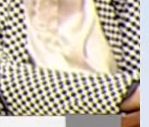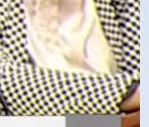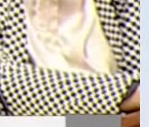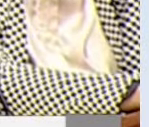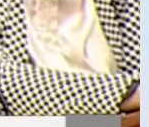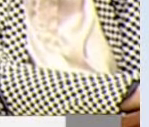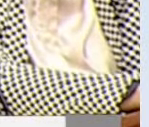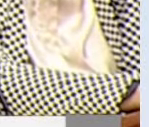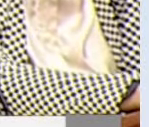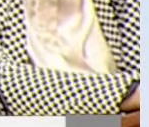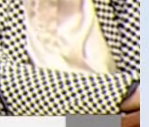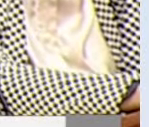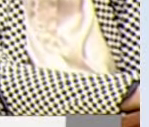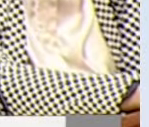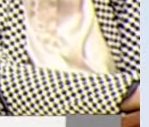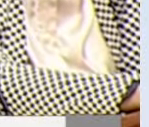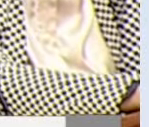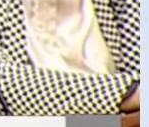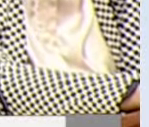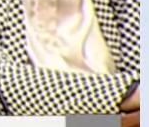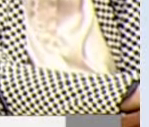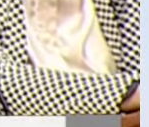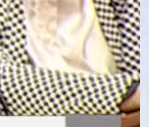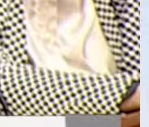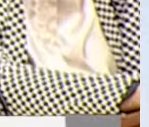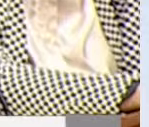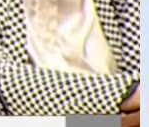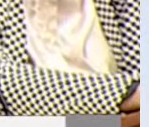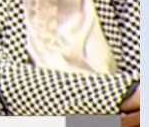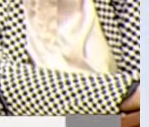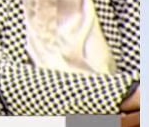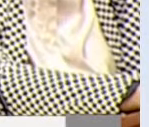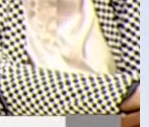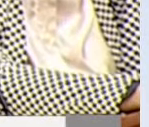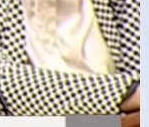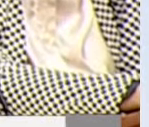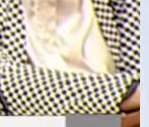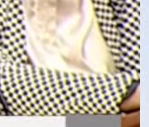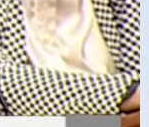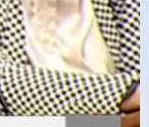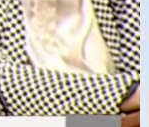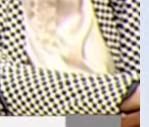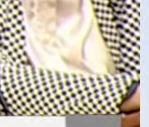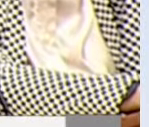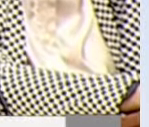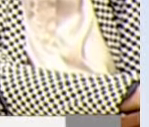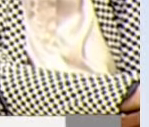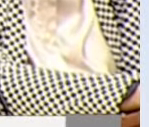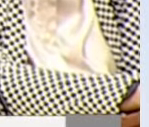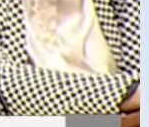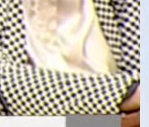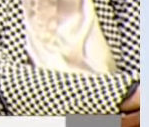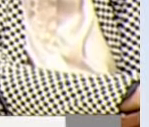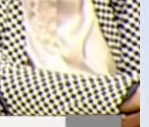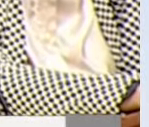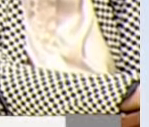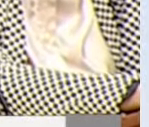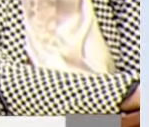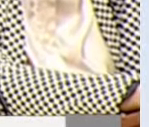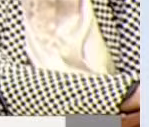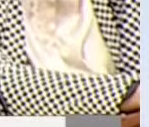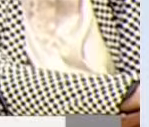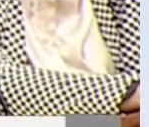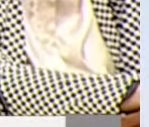origina un gran desequilibrio político que trae como consecuencia una inestabilidad económica, una